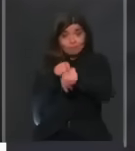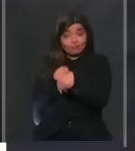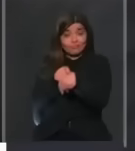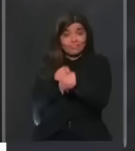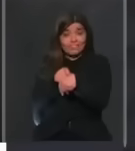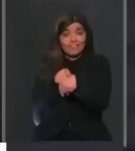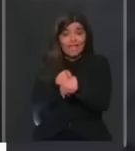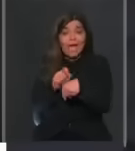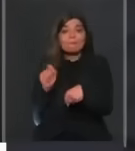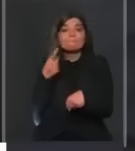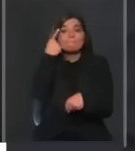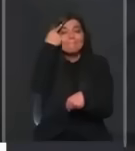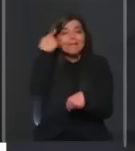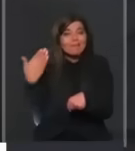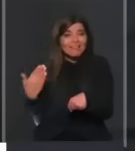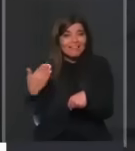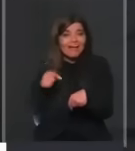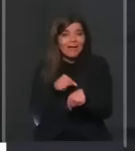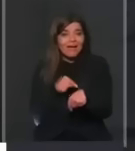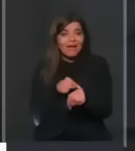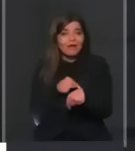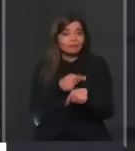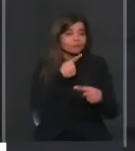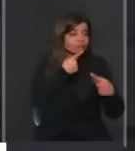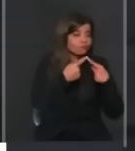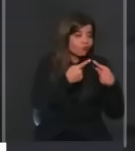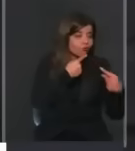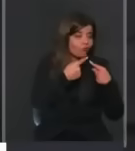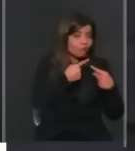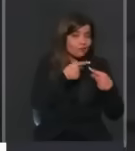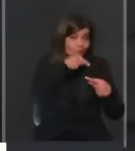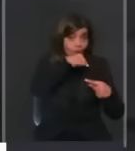el primer día, en esa conversación íntima,